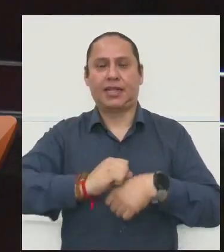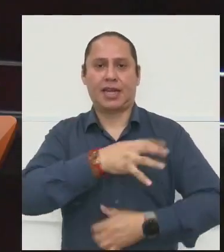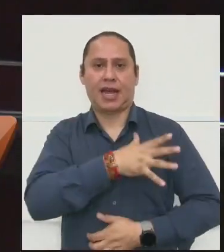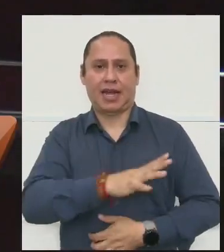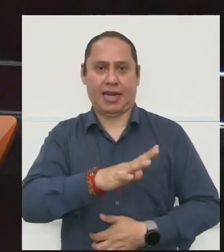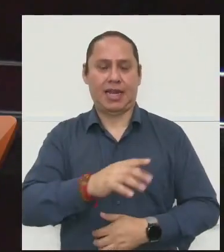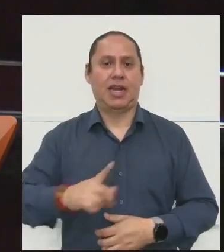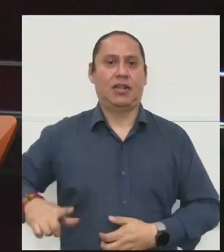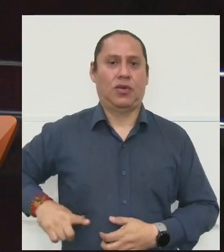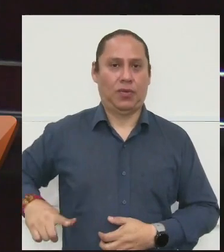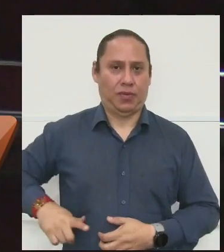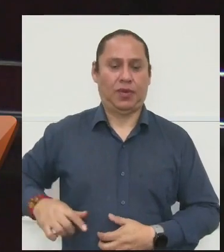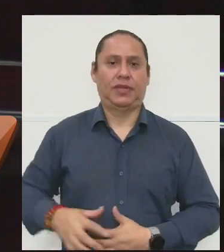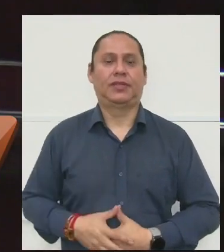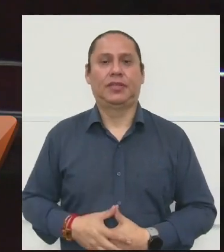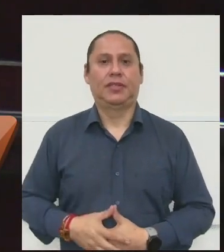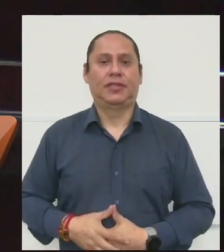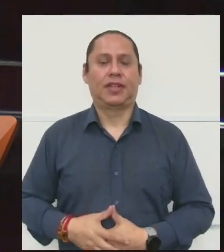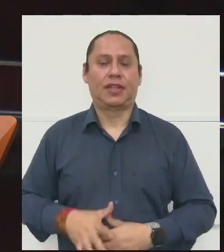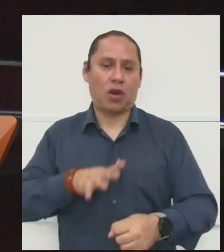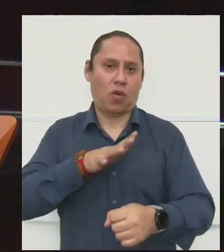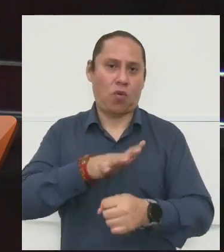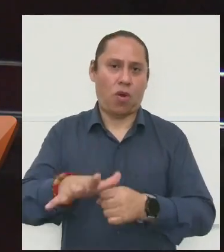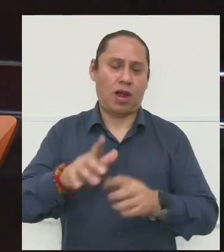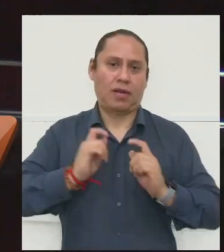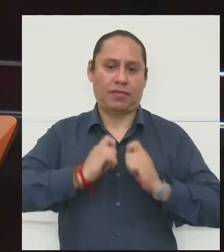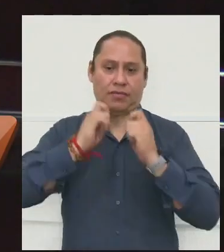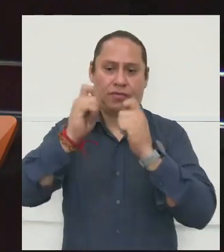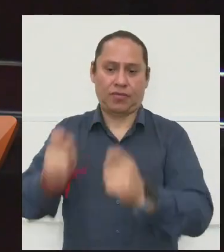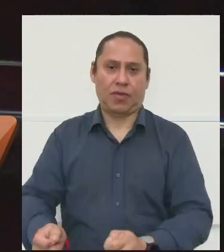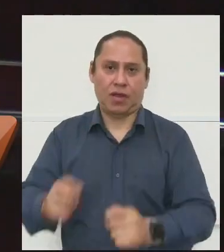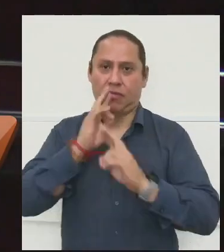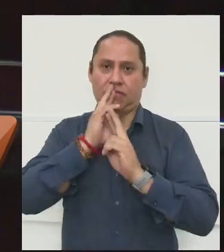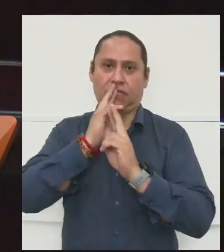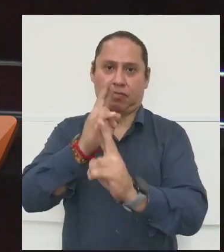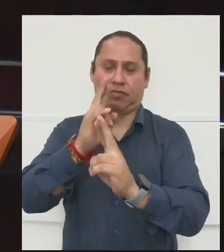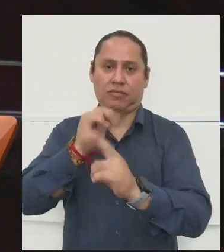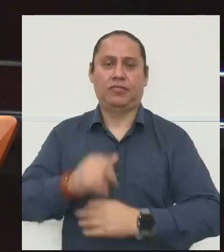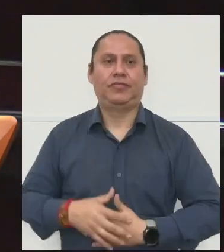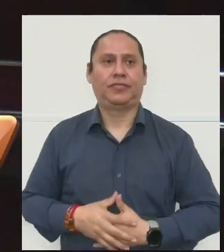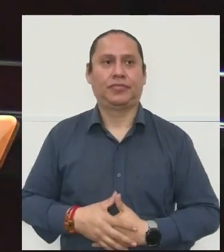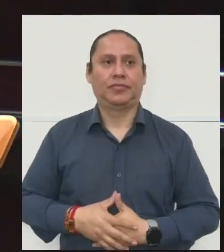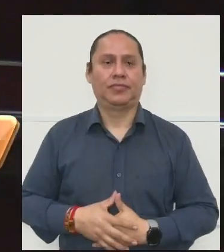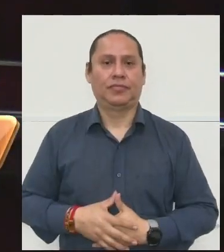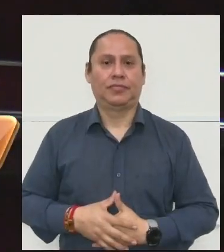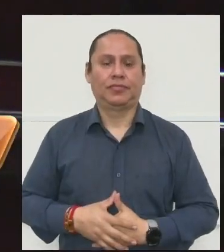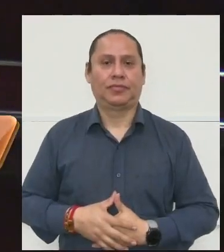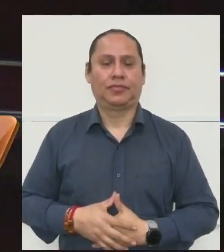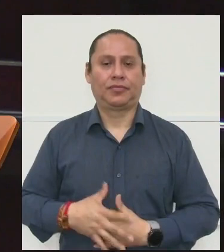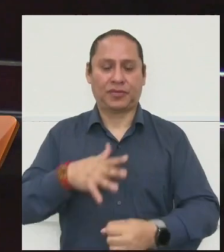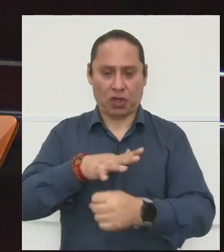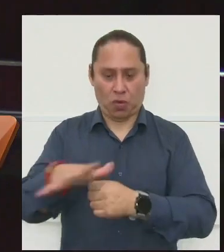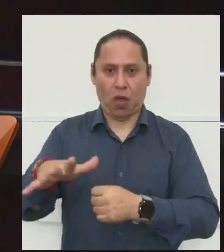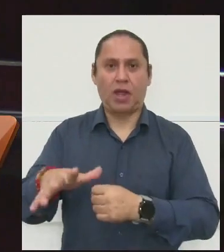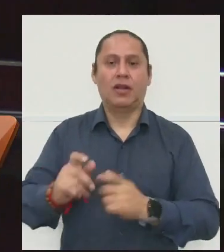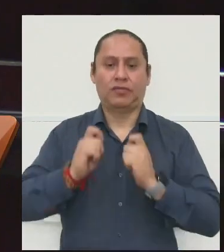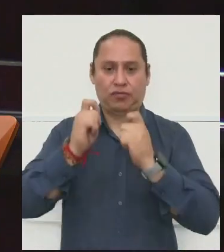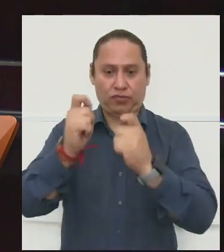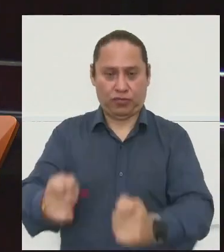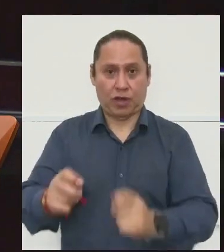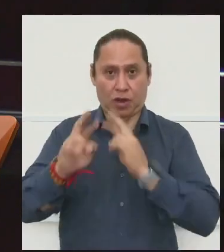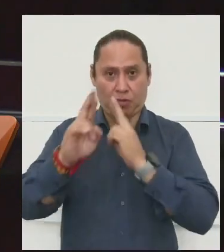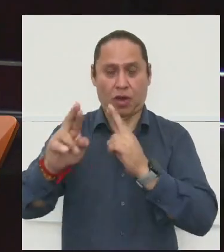general de gobierno por medio del cual remite dictamen por medio del cual remite dictamen